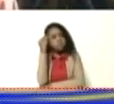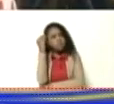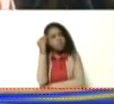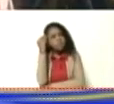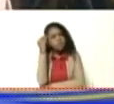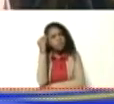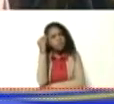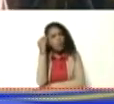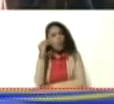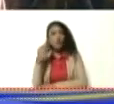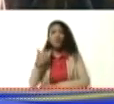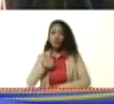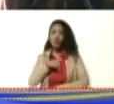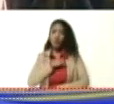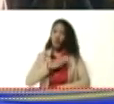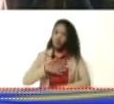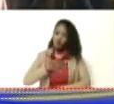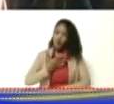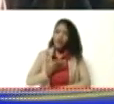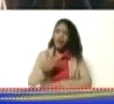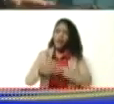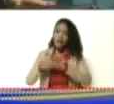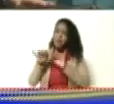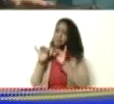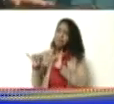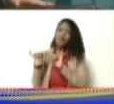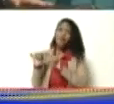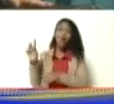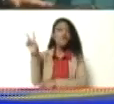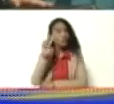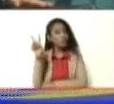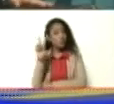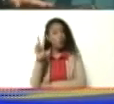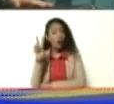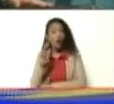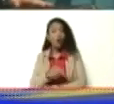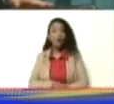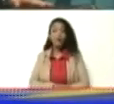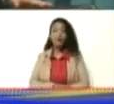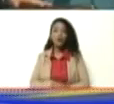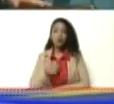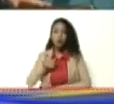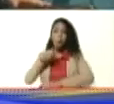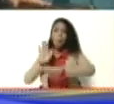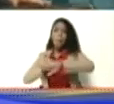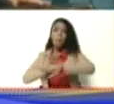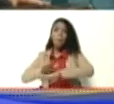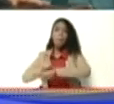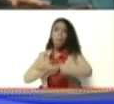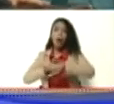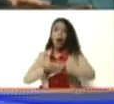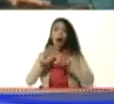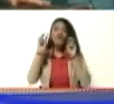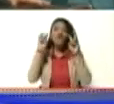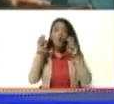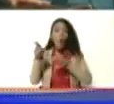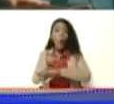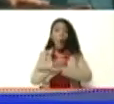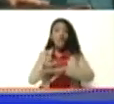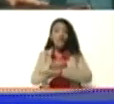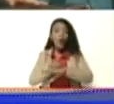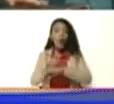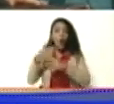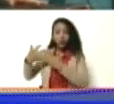bueno, nosotros pudiéramos hacer lo mismo desde Venezuela. Yo llamo a que el nuevo gobierno de Estados